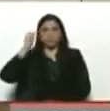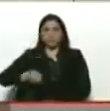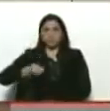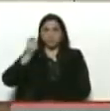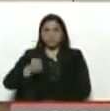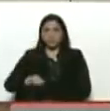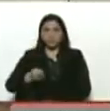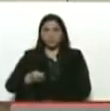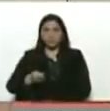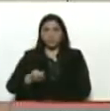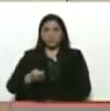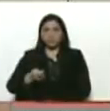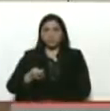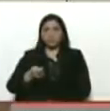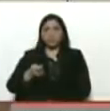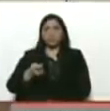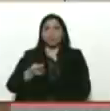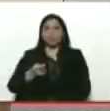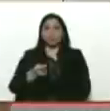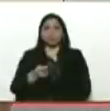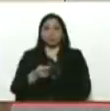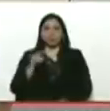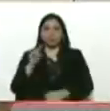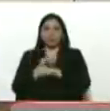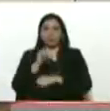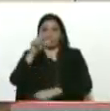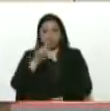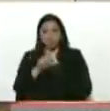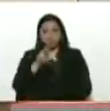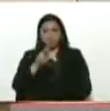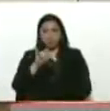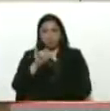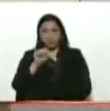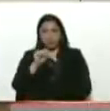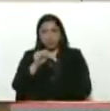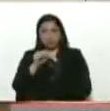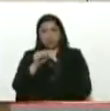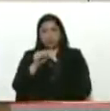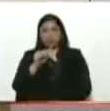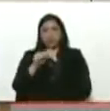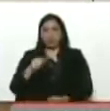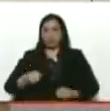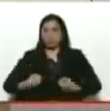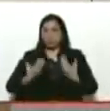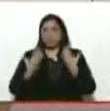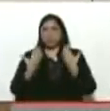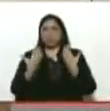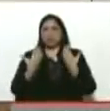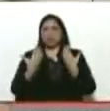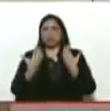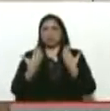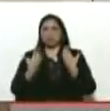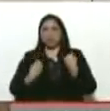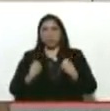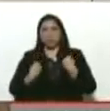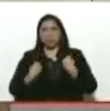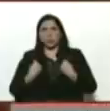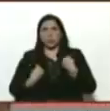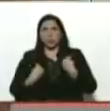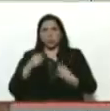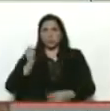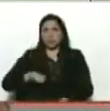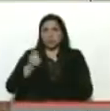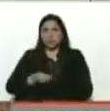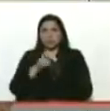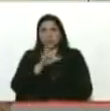República, Luisa Ortega Díaz, traidora Luisa Ortega Díaz, expresa preocupación por la sentencia 155 y 156. Se